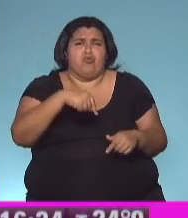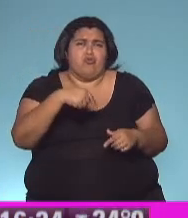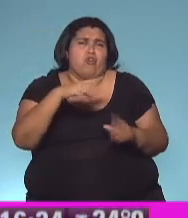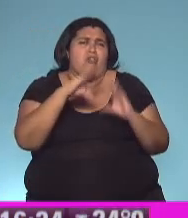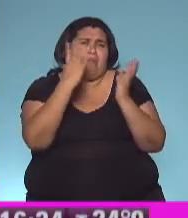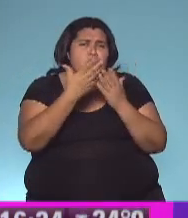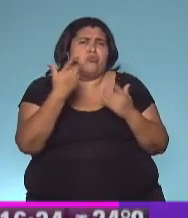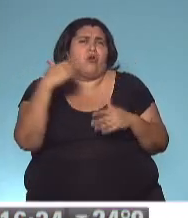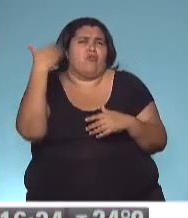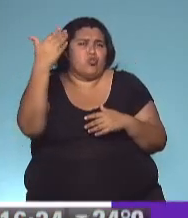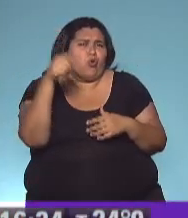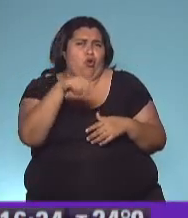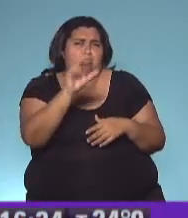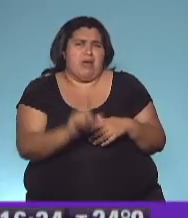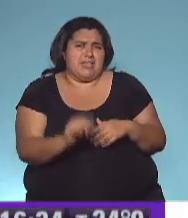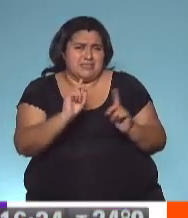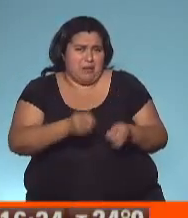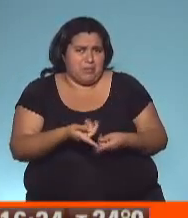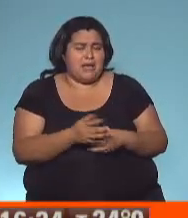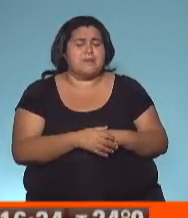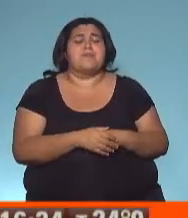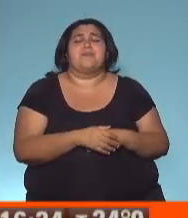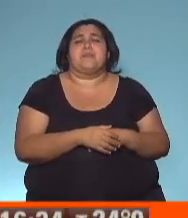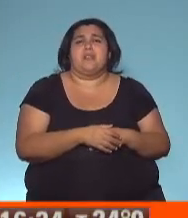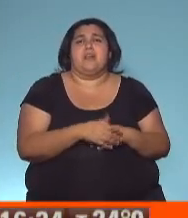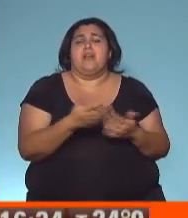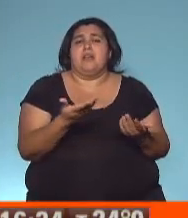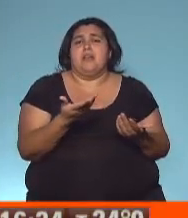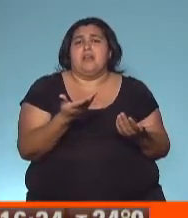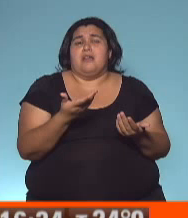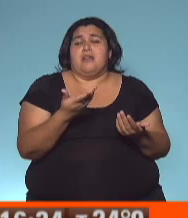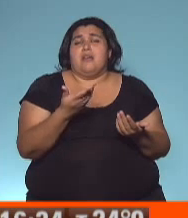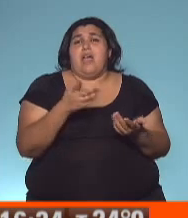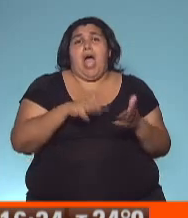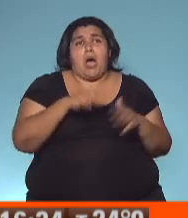mundo. Yo creo que muchos por ahí